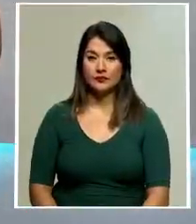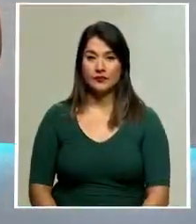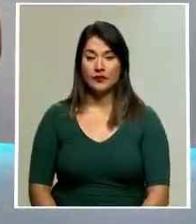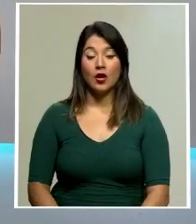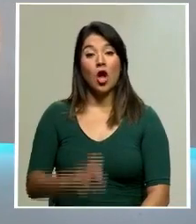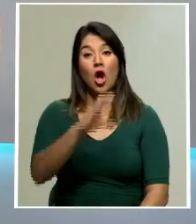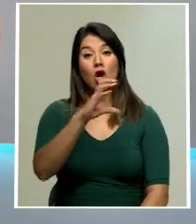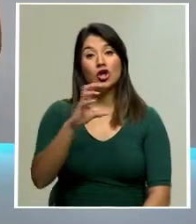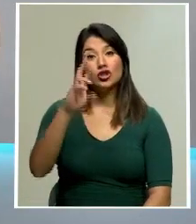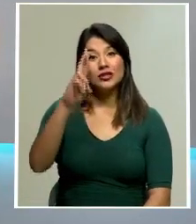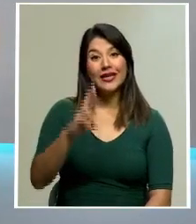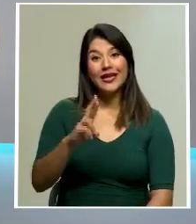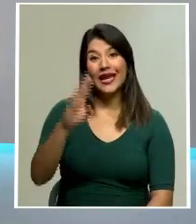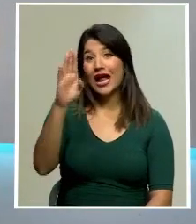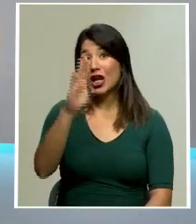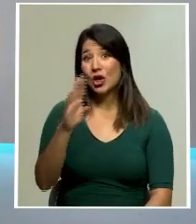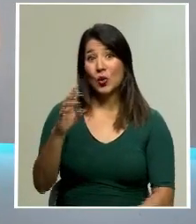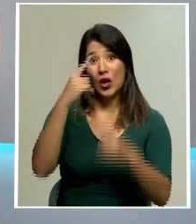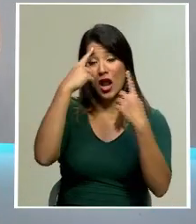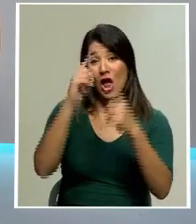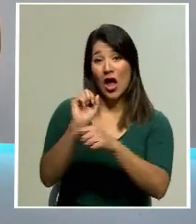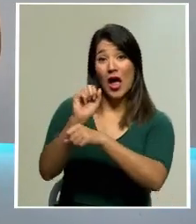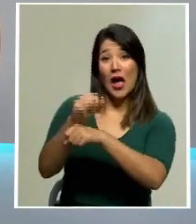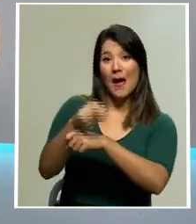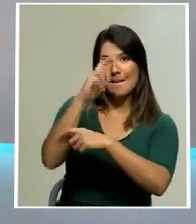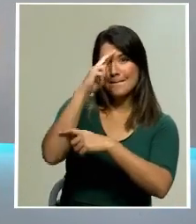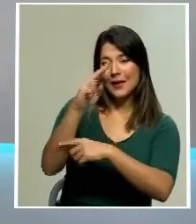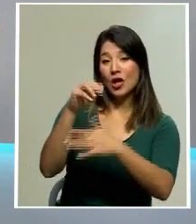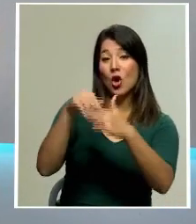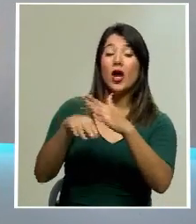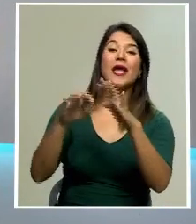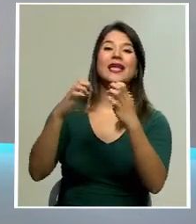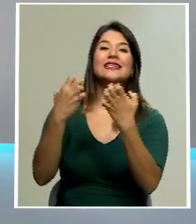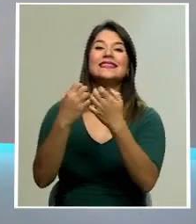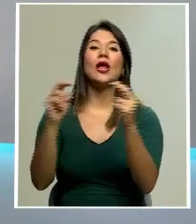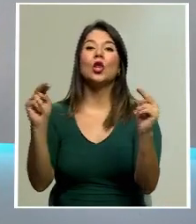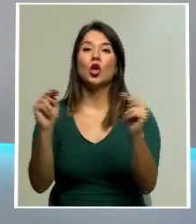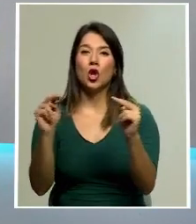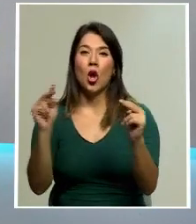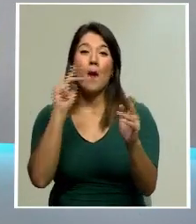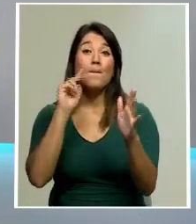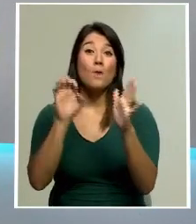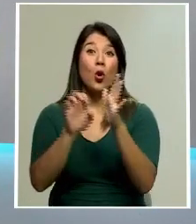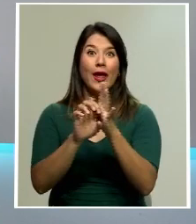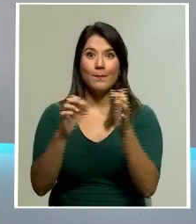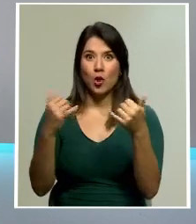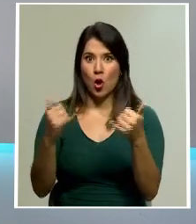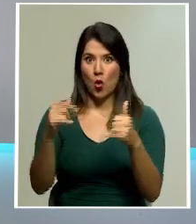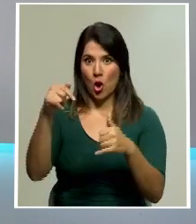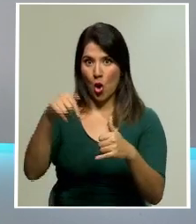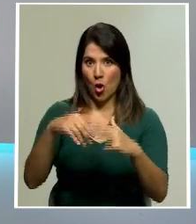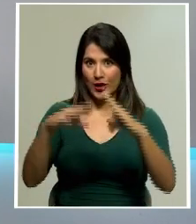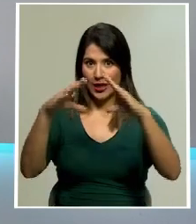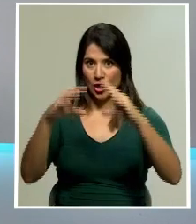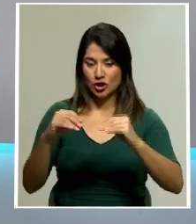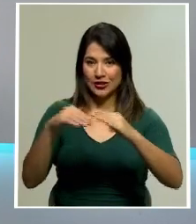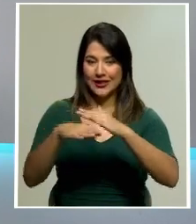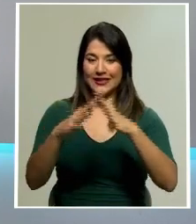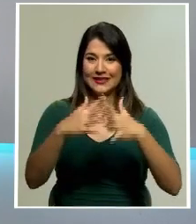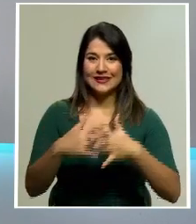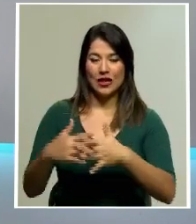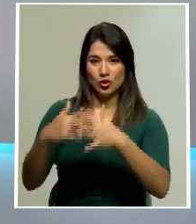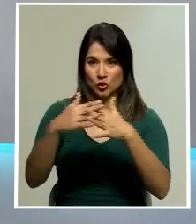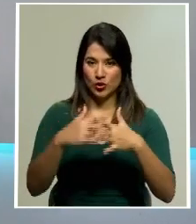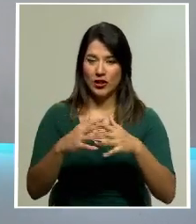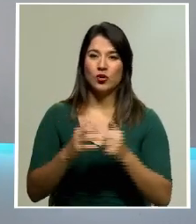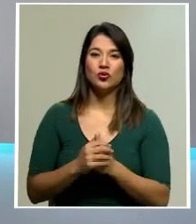Costa Rica nunca venció a México en sedes neutrales, tal es el caso del duelo que tendrán ambos esta noche en Estados Unidos. El